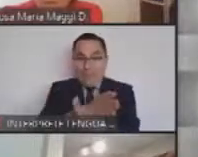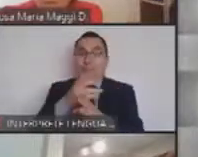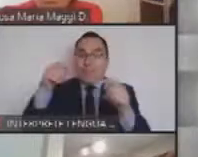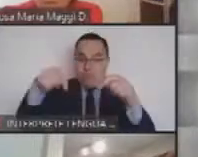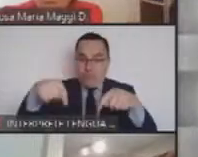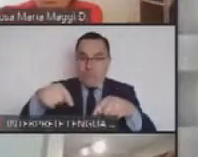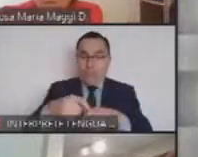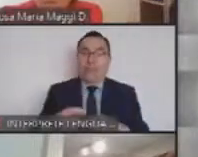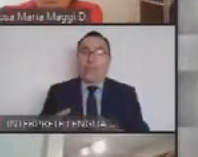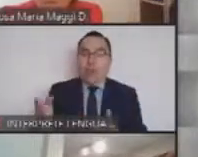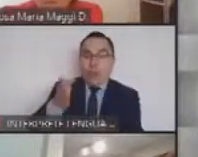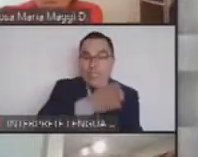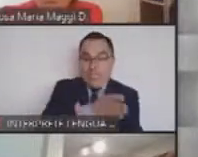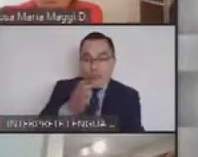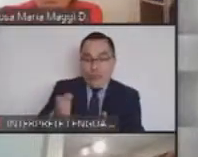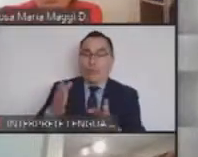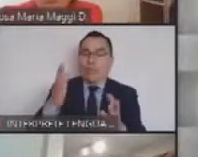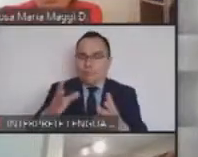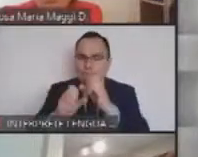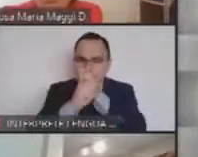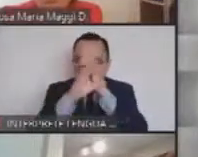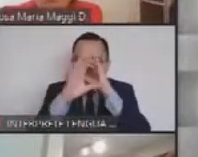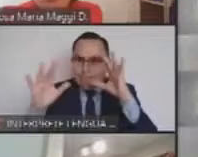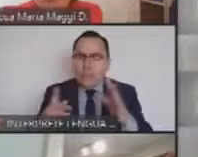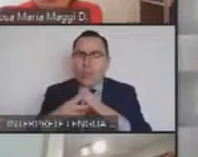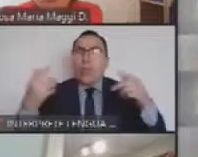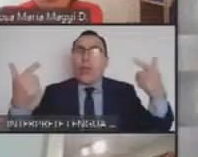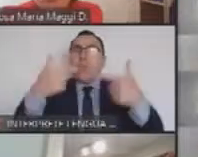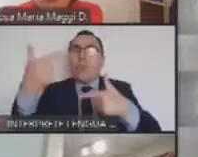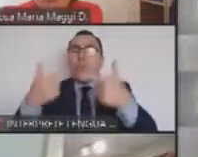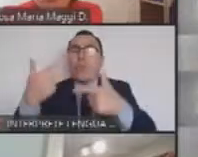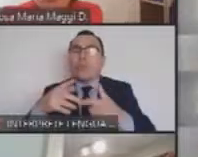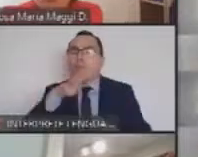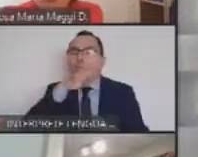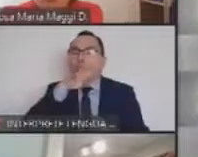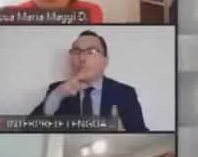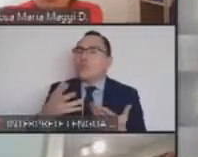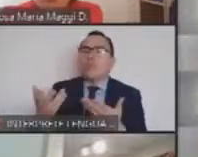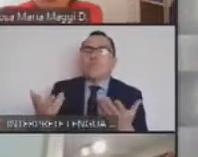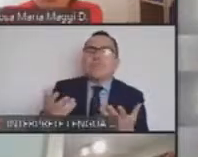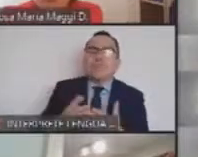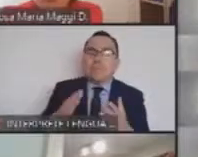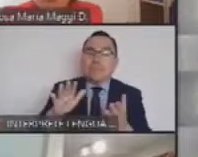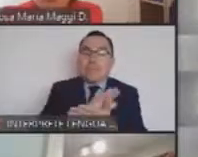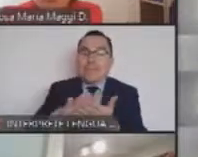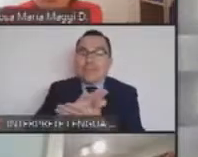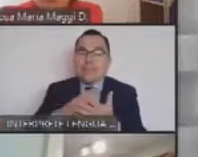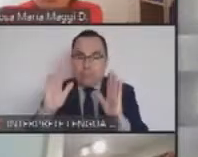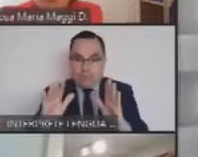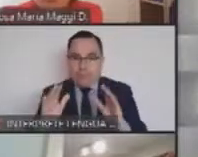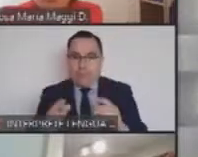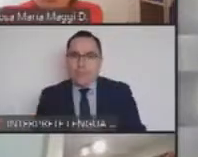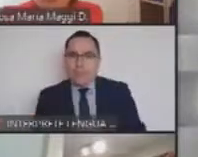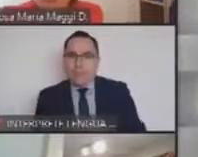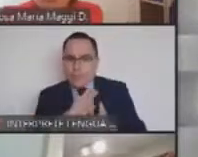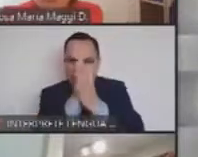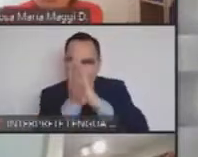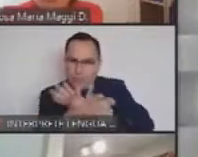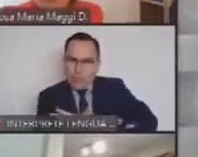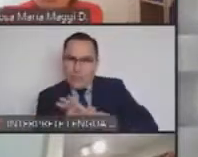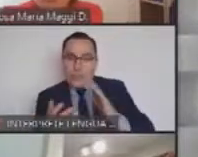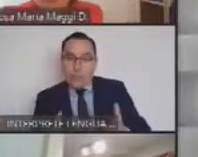construye el eje propiedad y transparencia de la política de atención de usuarios, el que se refiere a todos los